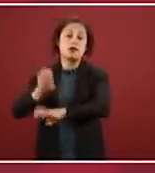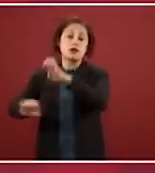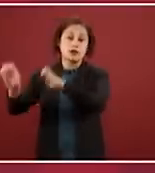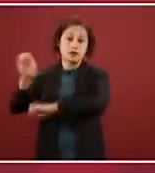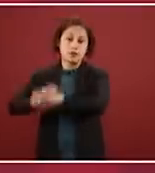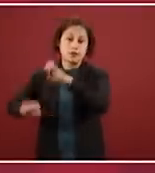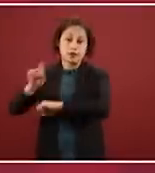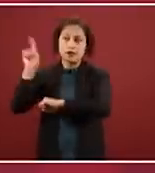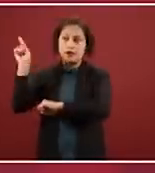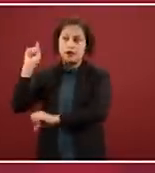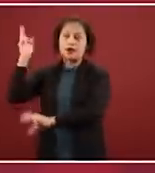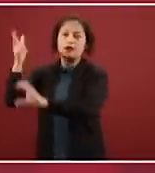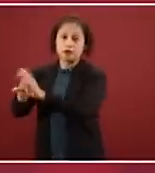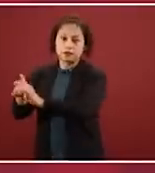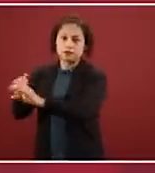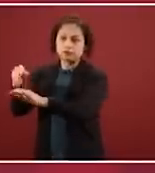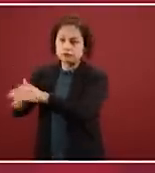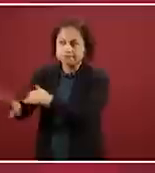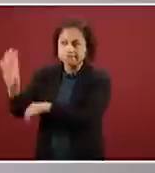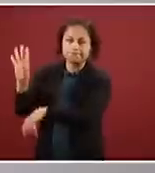un asilo